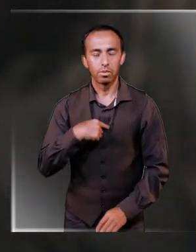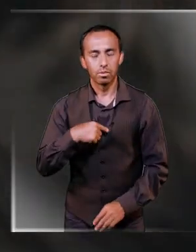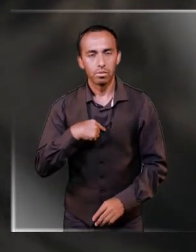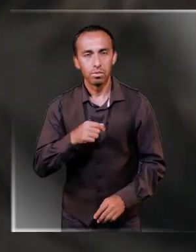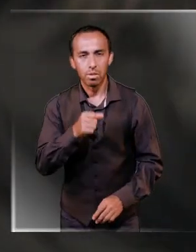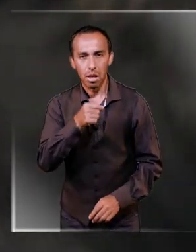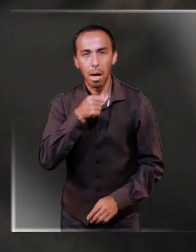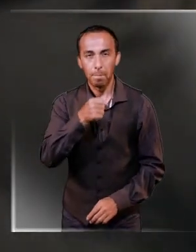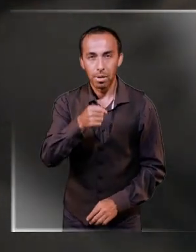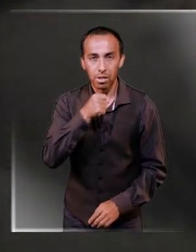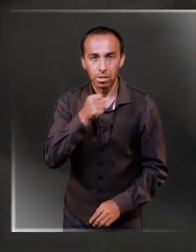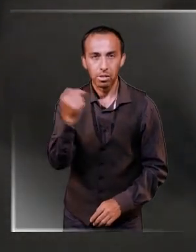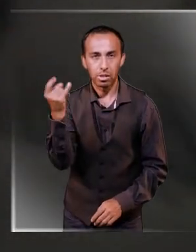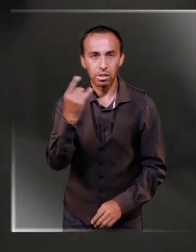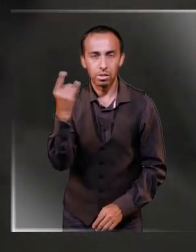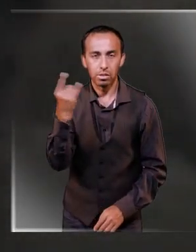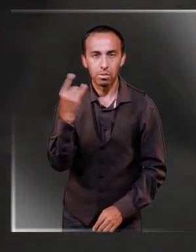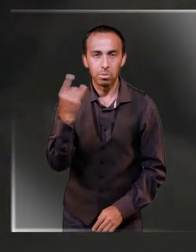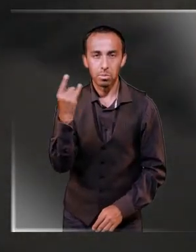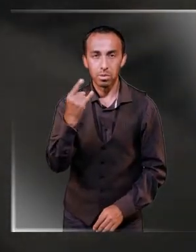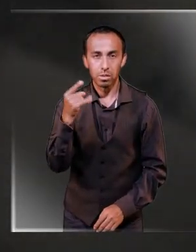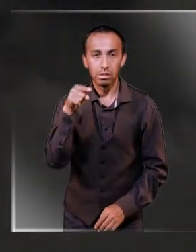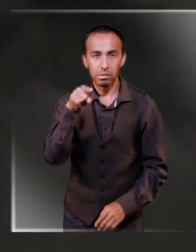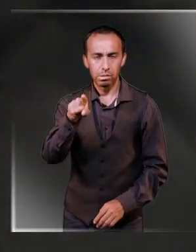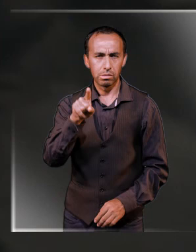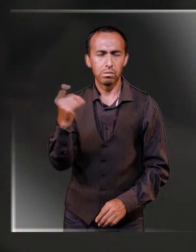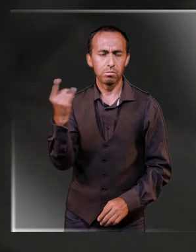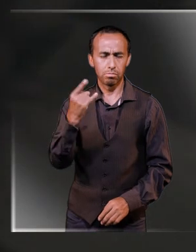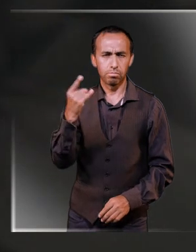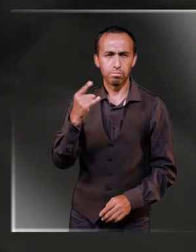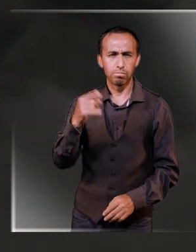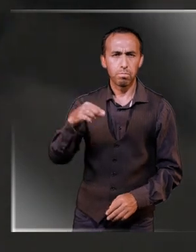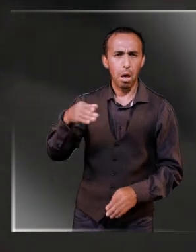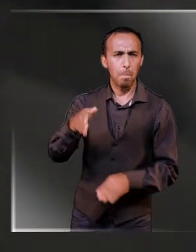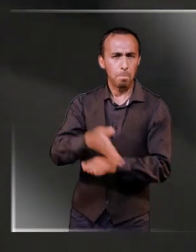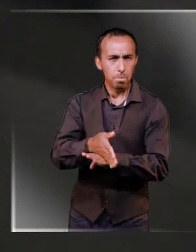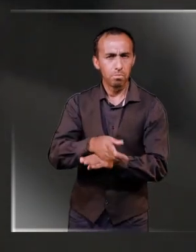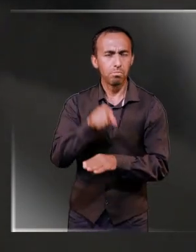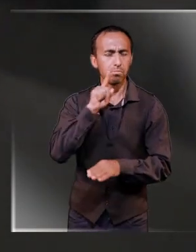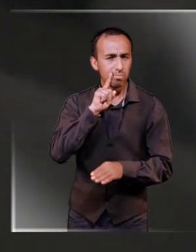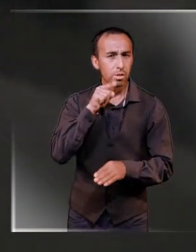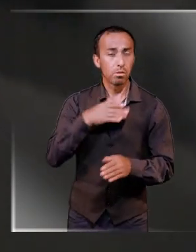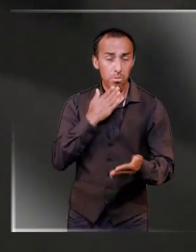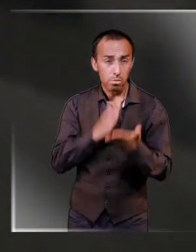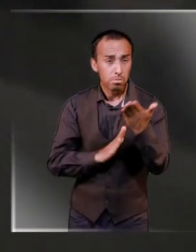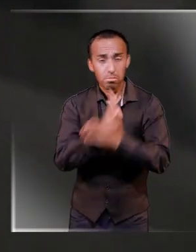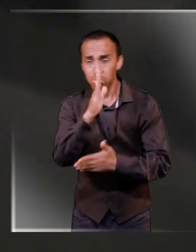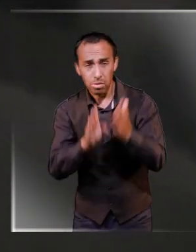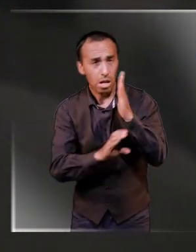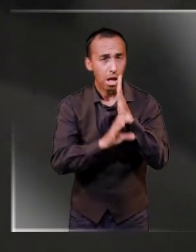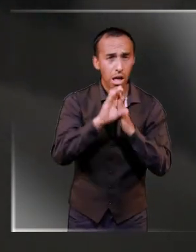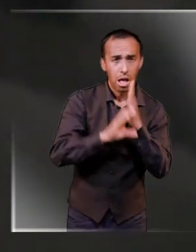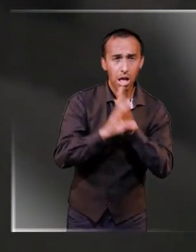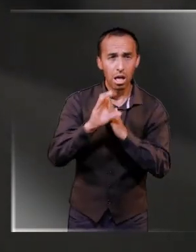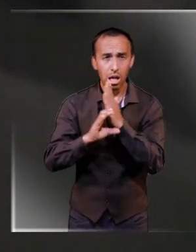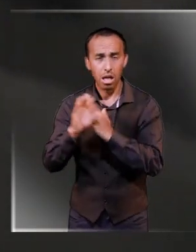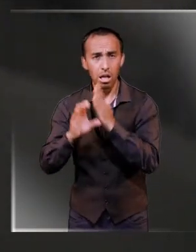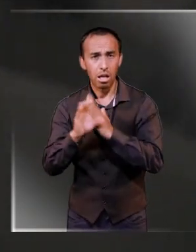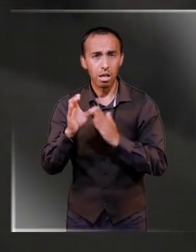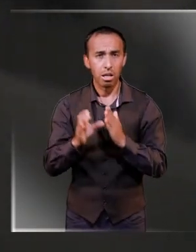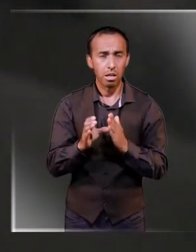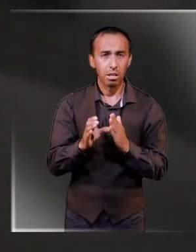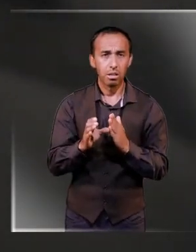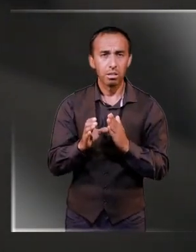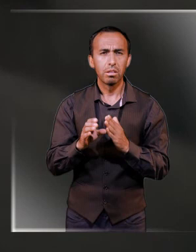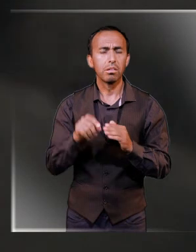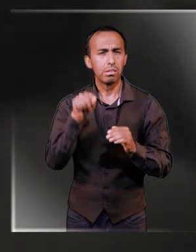Yo soy periodista de la Universidad de Concepción. La gloriosa Universidad de Concepción. Estando ya en el último año de la carrera, estudié guión en la